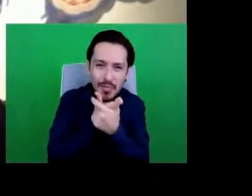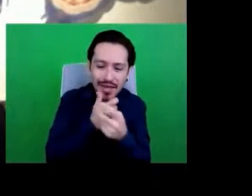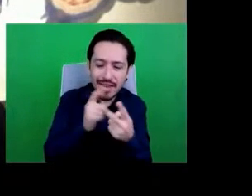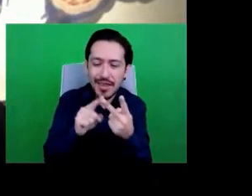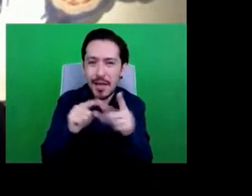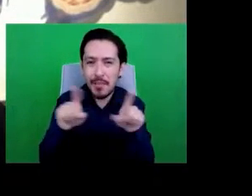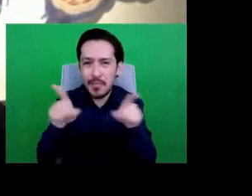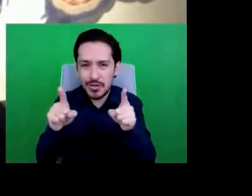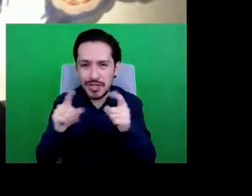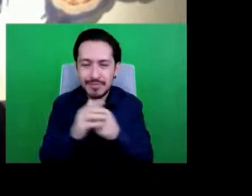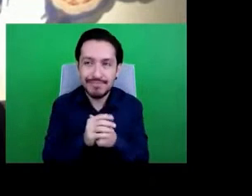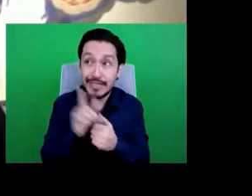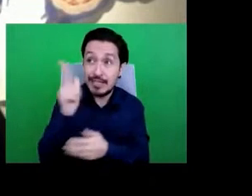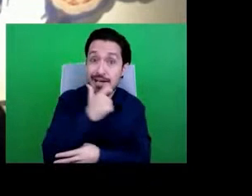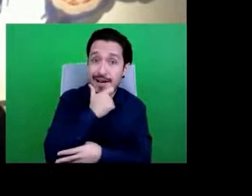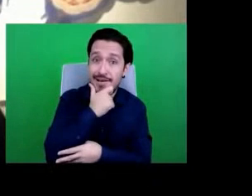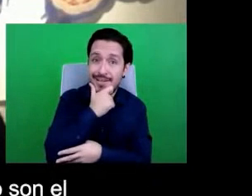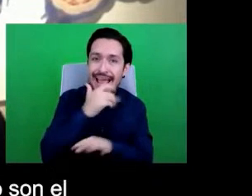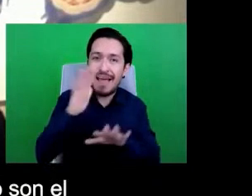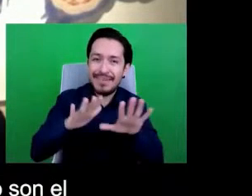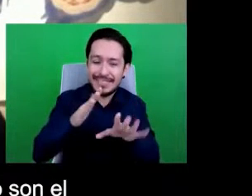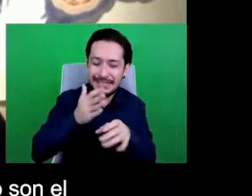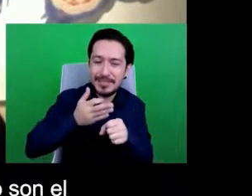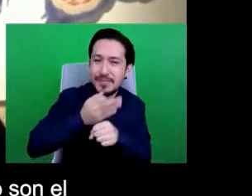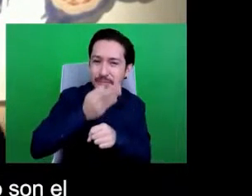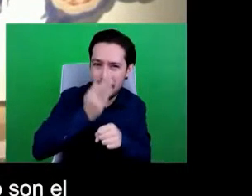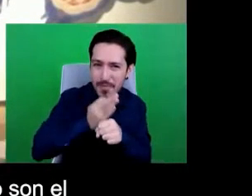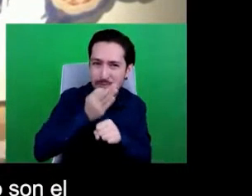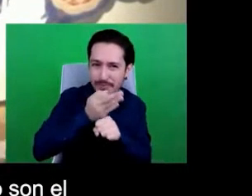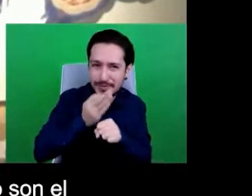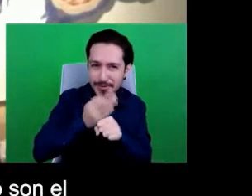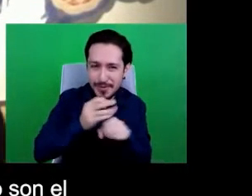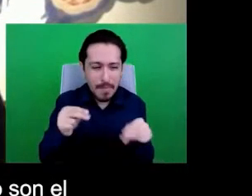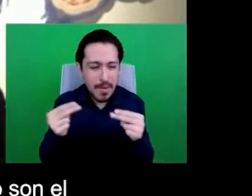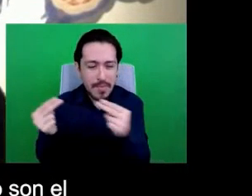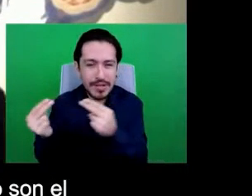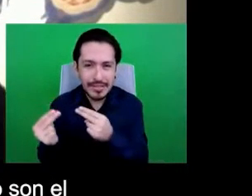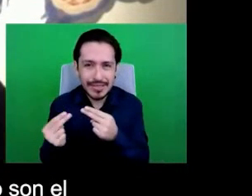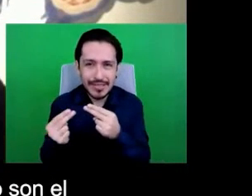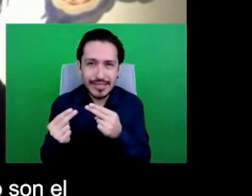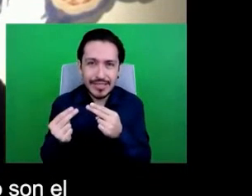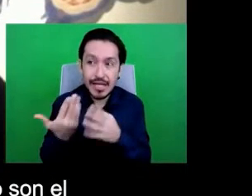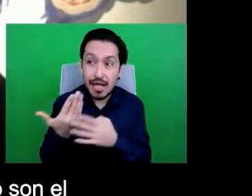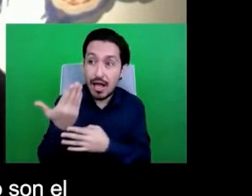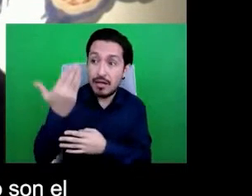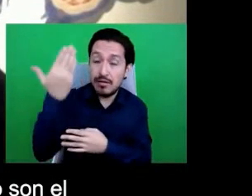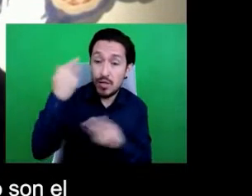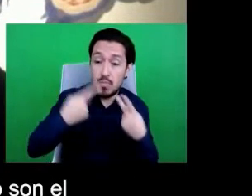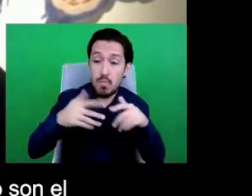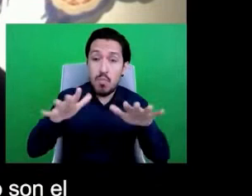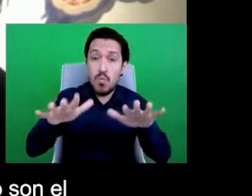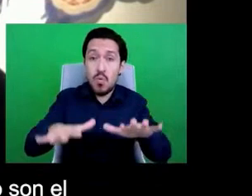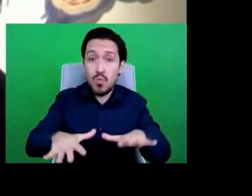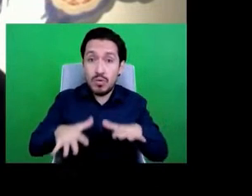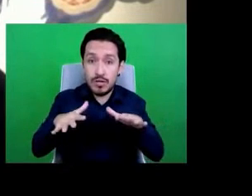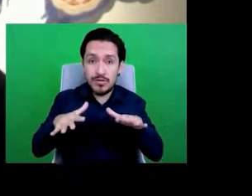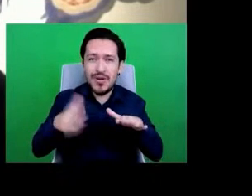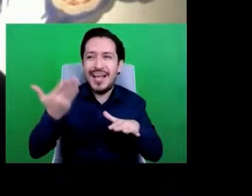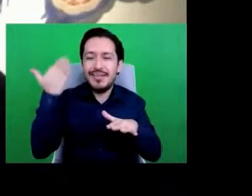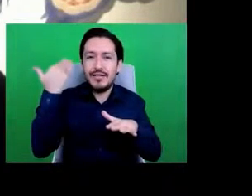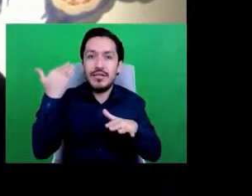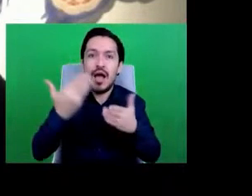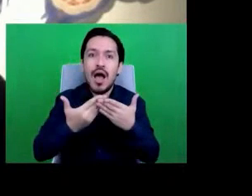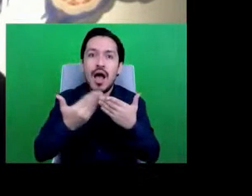Reino Unido bromeamos, quizá ustedes también lo hacen, que las personas que antes eran el público ya no son el público, ahora son tanto el público